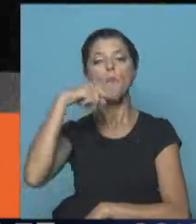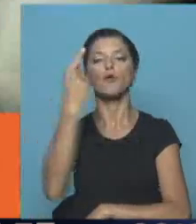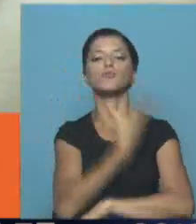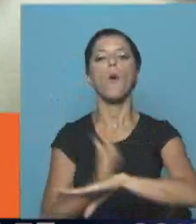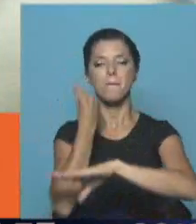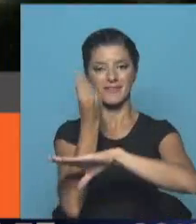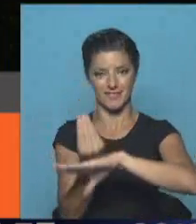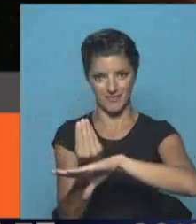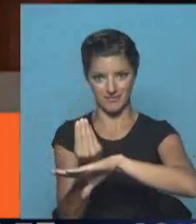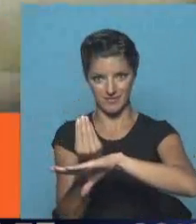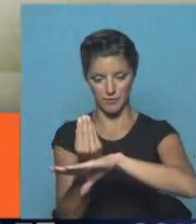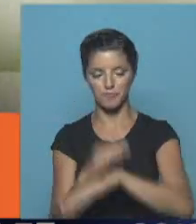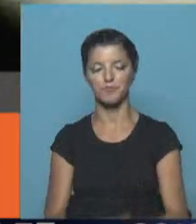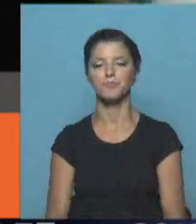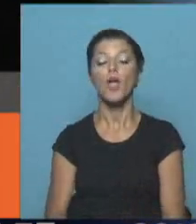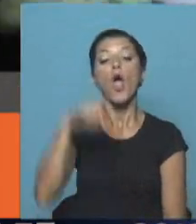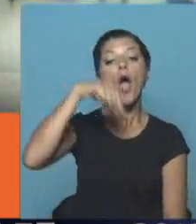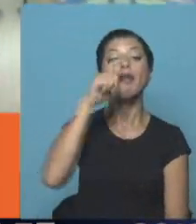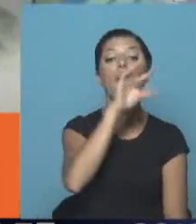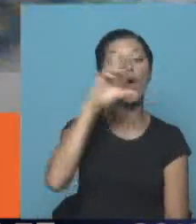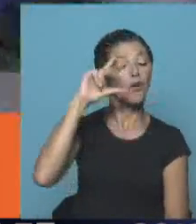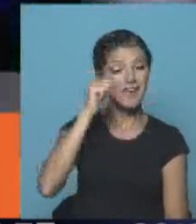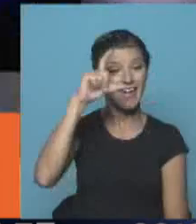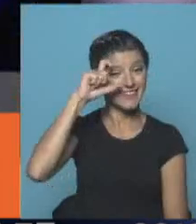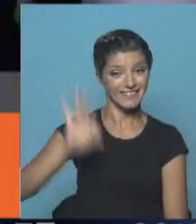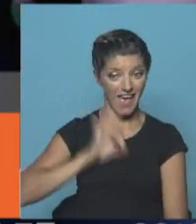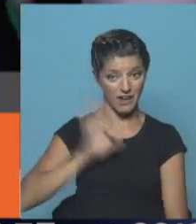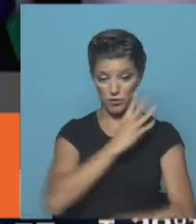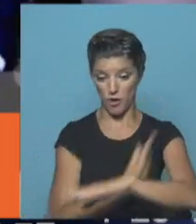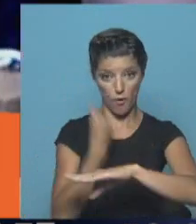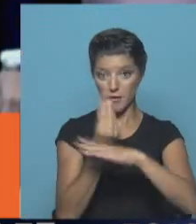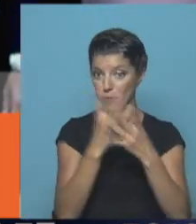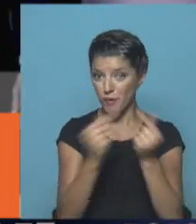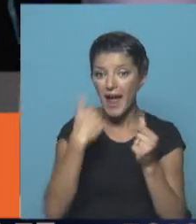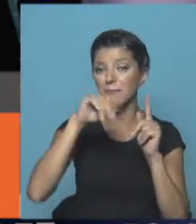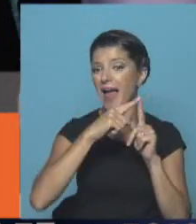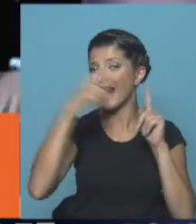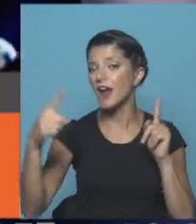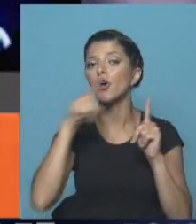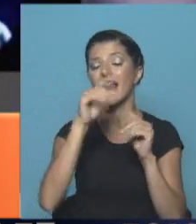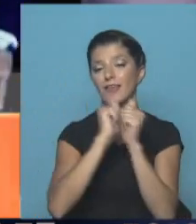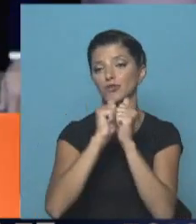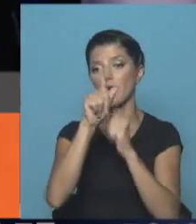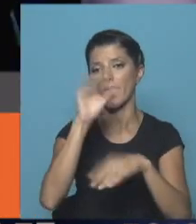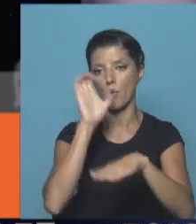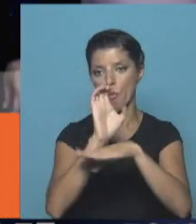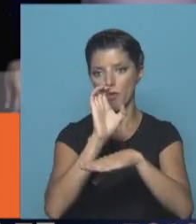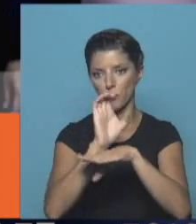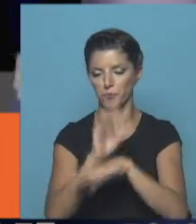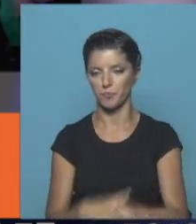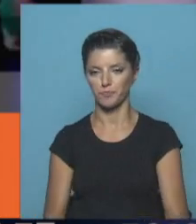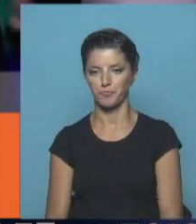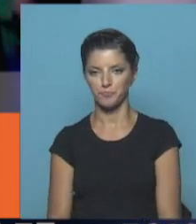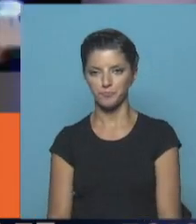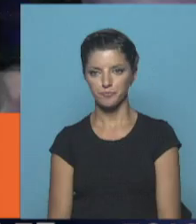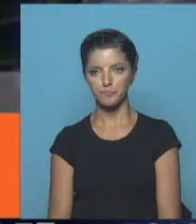presidente Rafael Correa, quien culmina un periodo de 10 años de gobierno, el más extenso de la historia ecuatoriana.